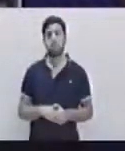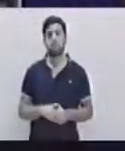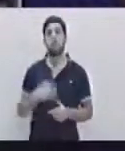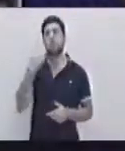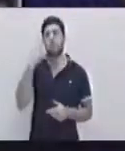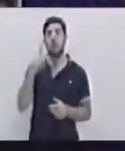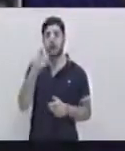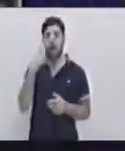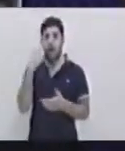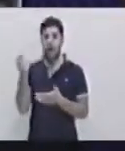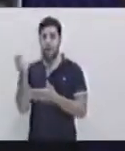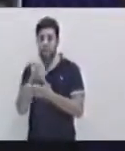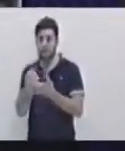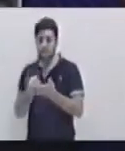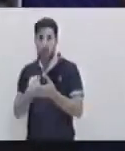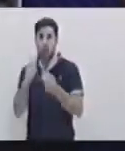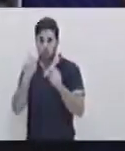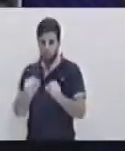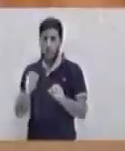que nuestro diseño se observe